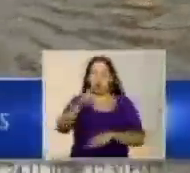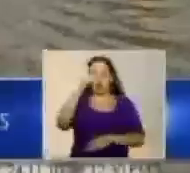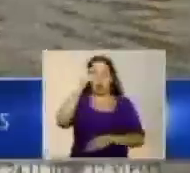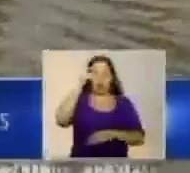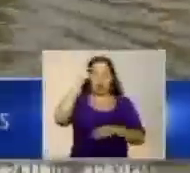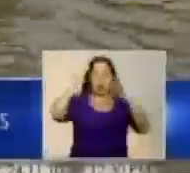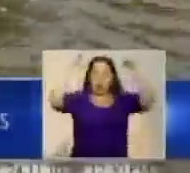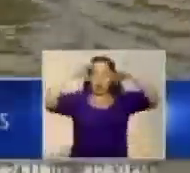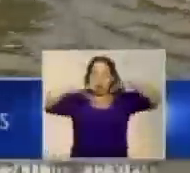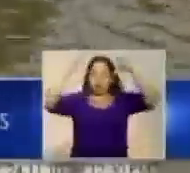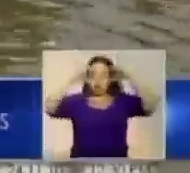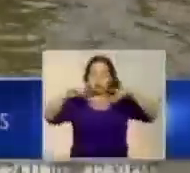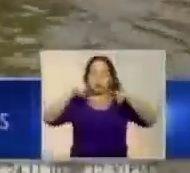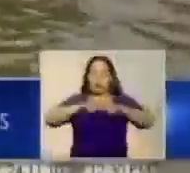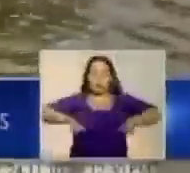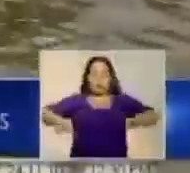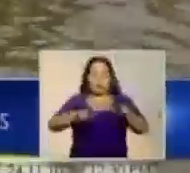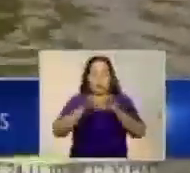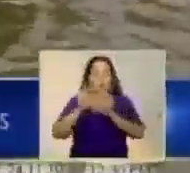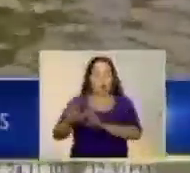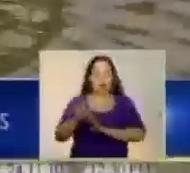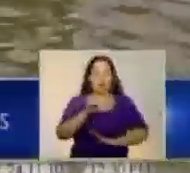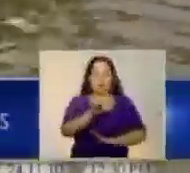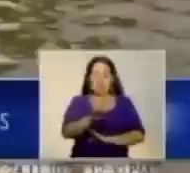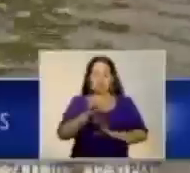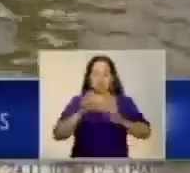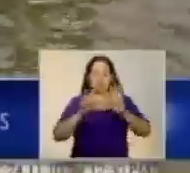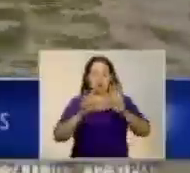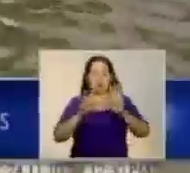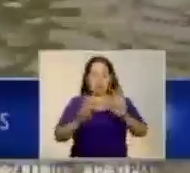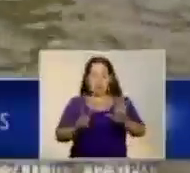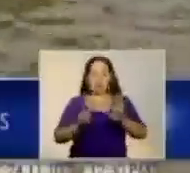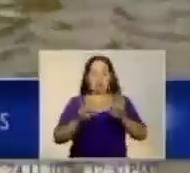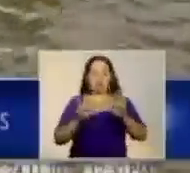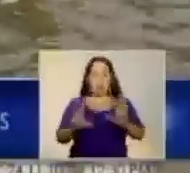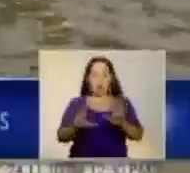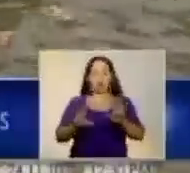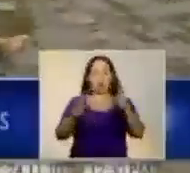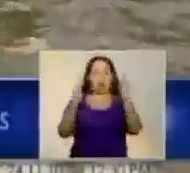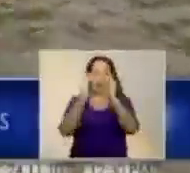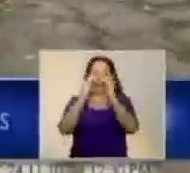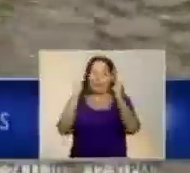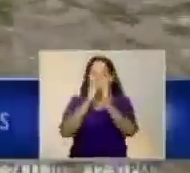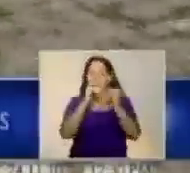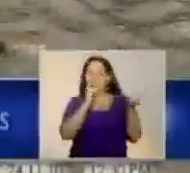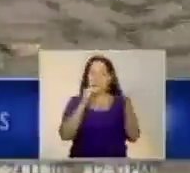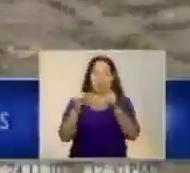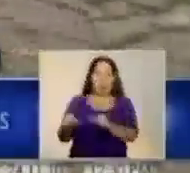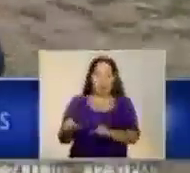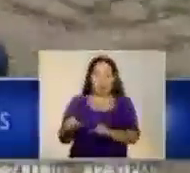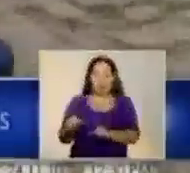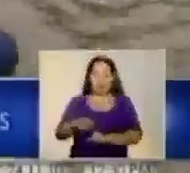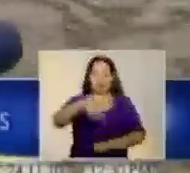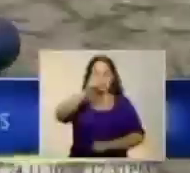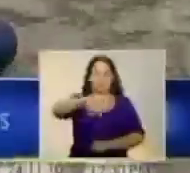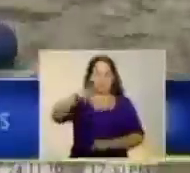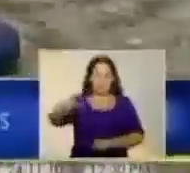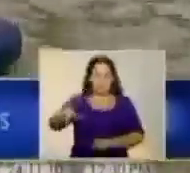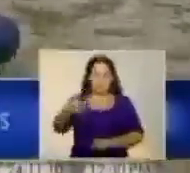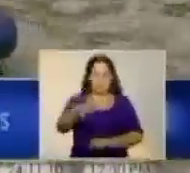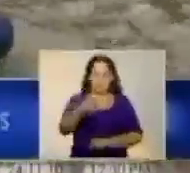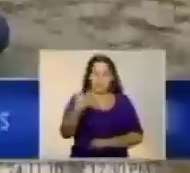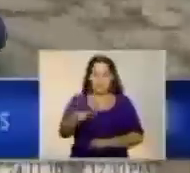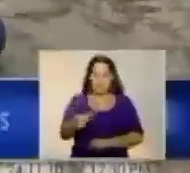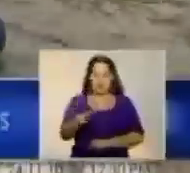este sector. Son más de 178 casas que han quedado afectadas. Las personas prácticamente